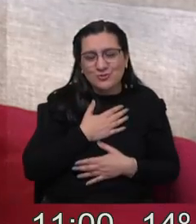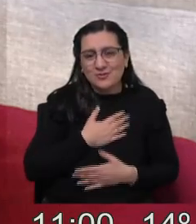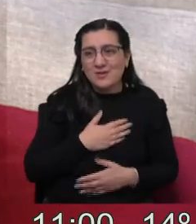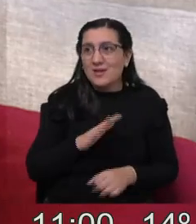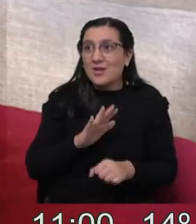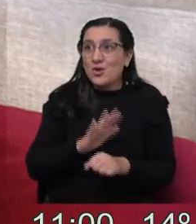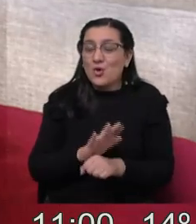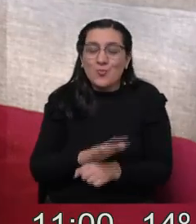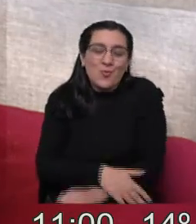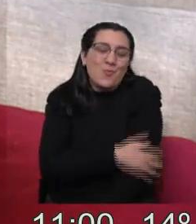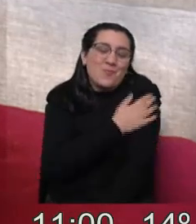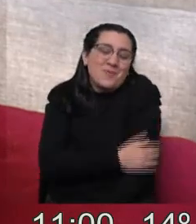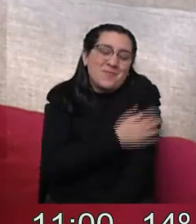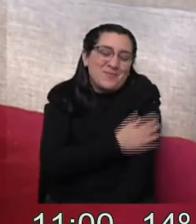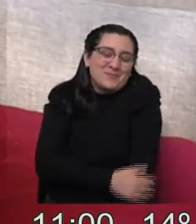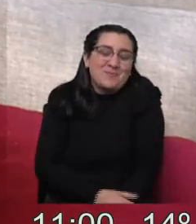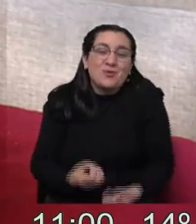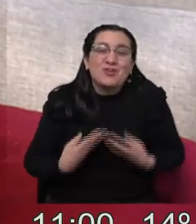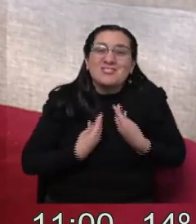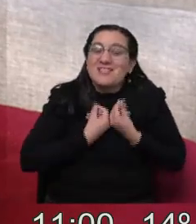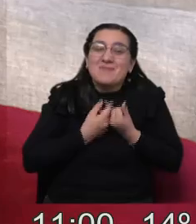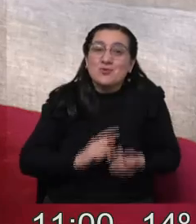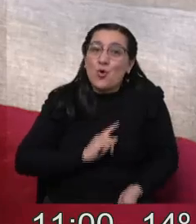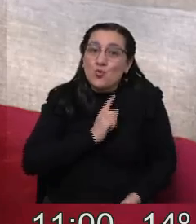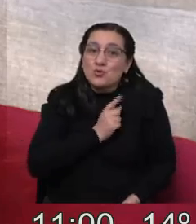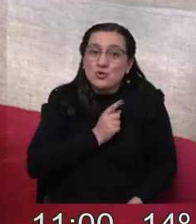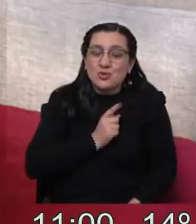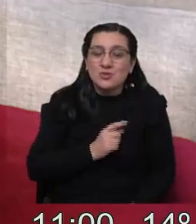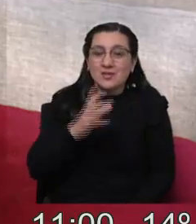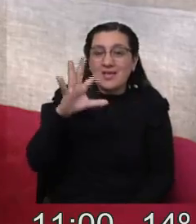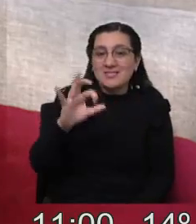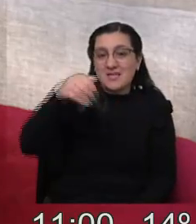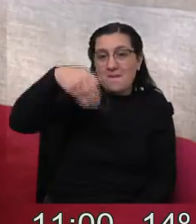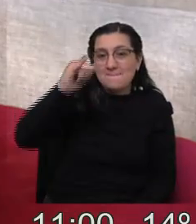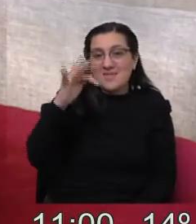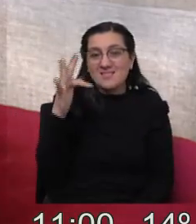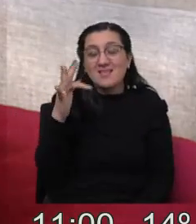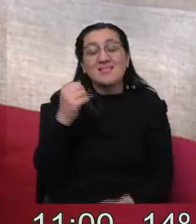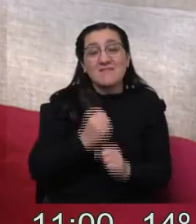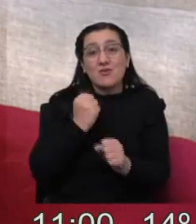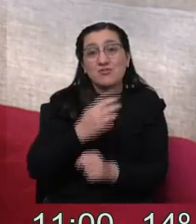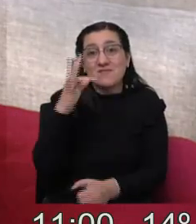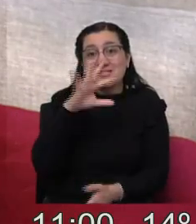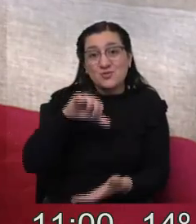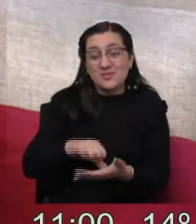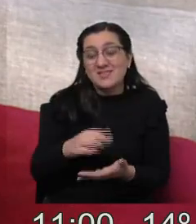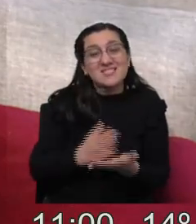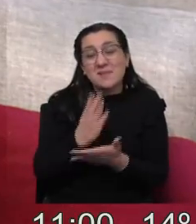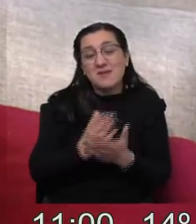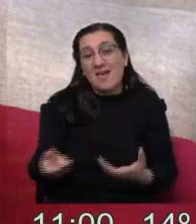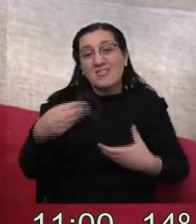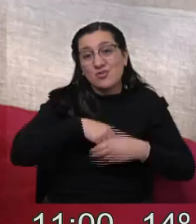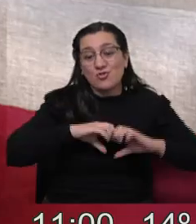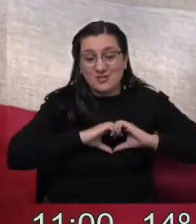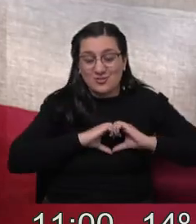así un mimo al alma. Porque nos sentimos orgullosos de que el señor Fernando Schmidt formó parte de nuestra casa y para siempre va a estar en nuestro corazón. Y encima